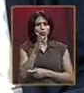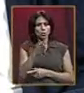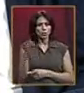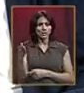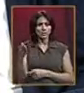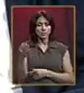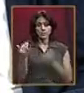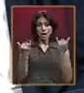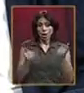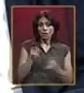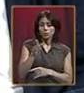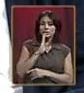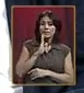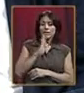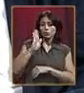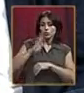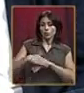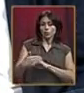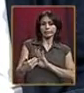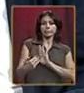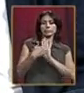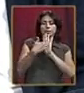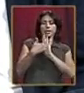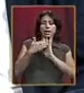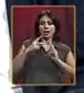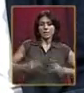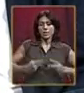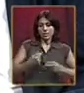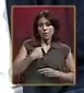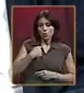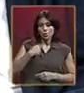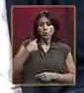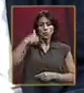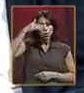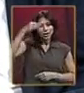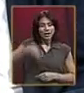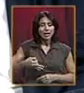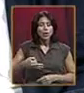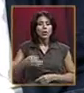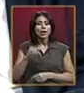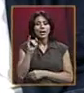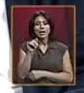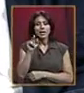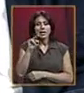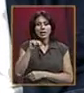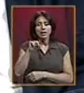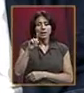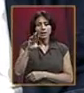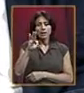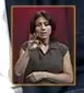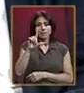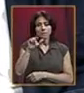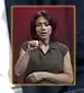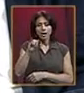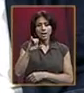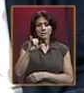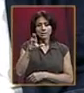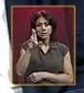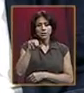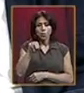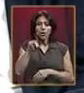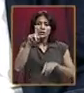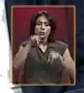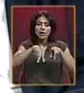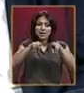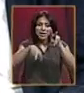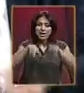hablando del impacto sobre la vida de uno, me parece que la inflación, no el costo de la vida, sino la inflación, es una variable semejante al